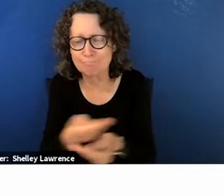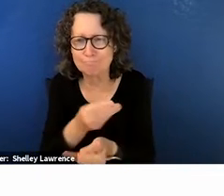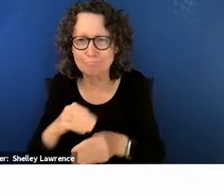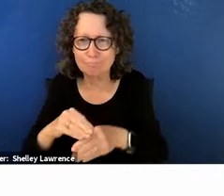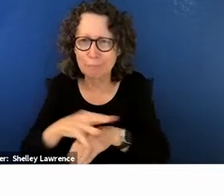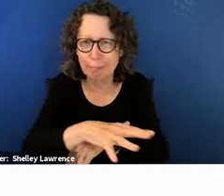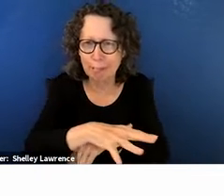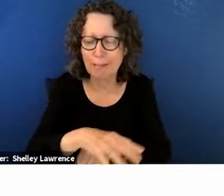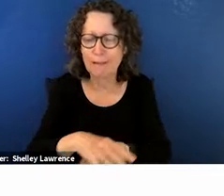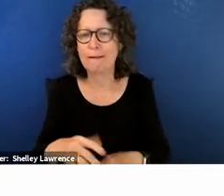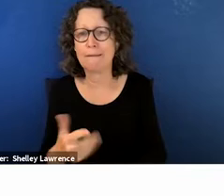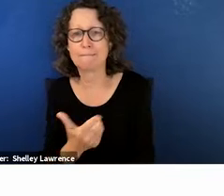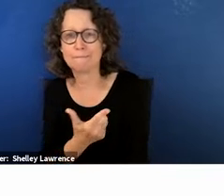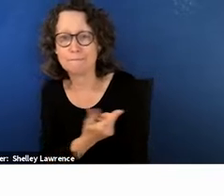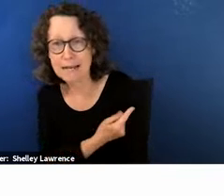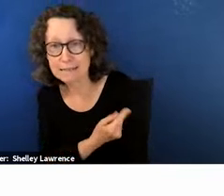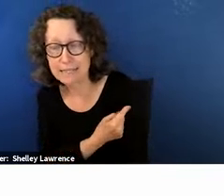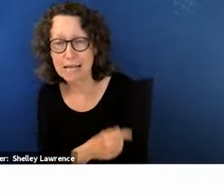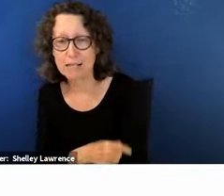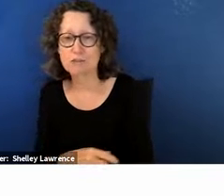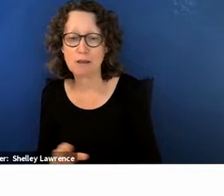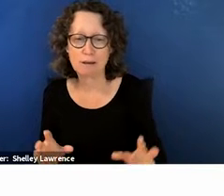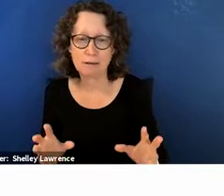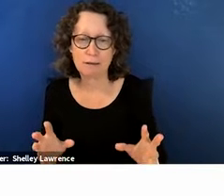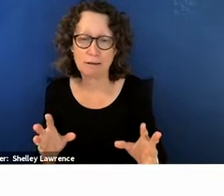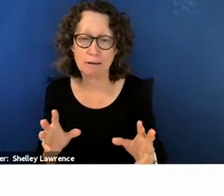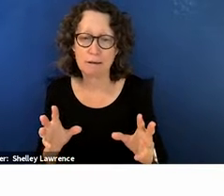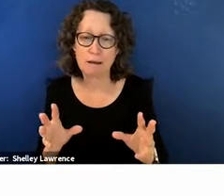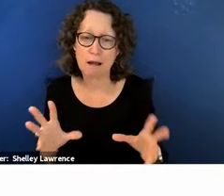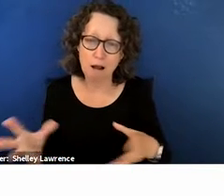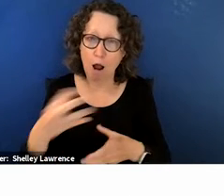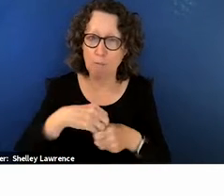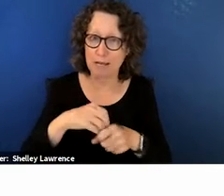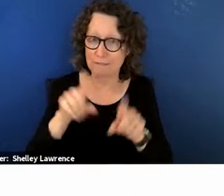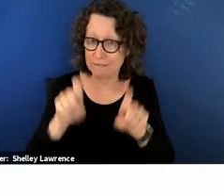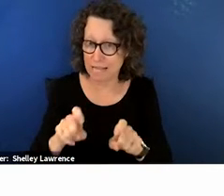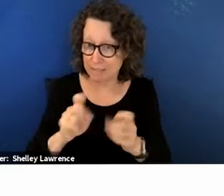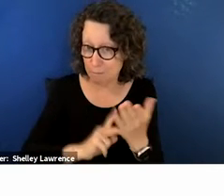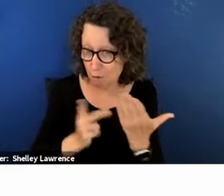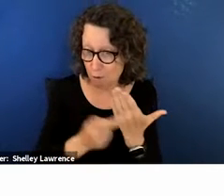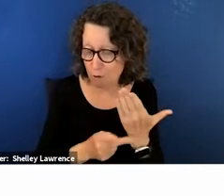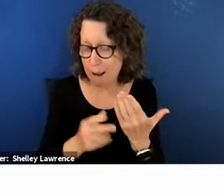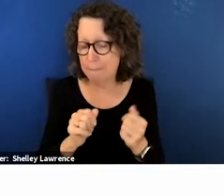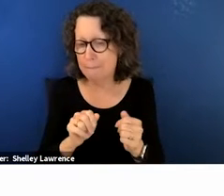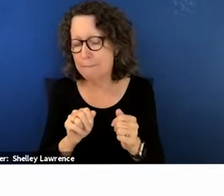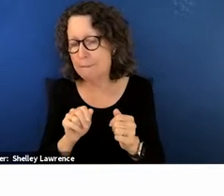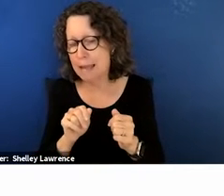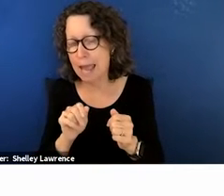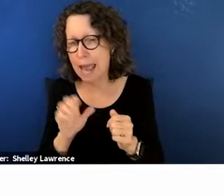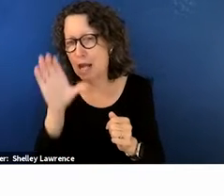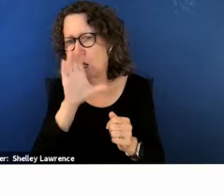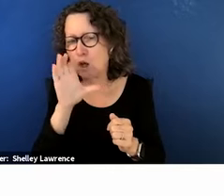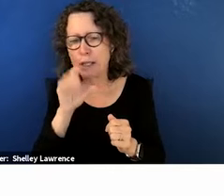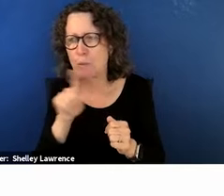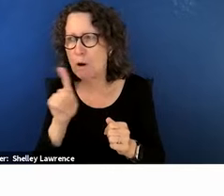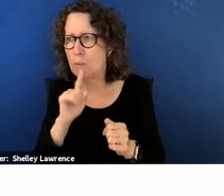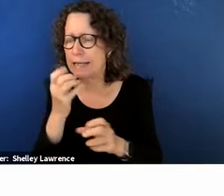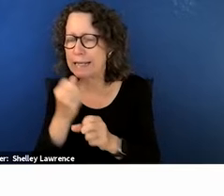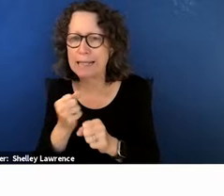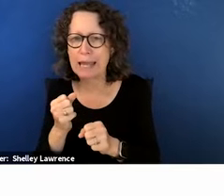las tasas de transmisión en la comunidad, las tasas de vacunación contra el COVID, las pruebas